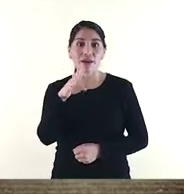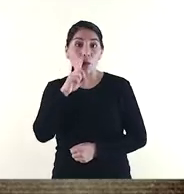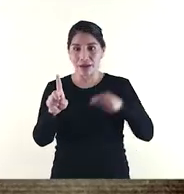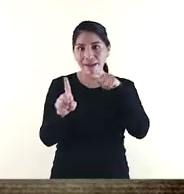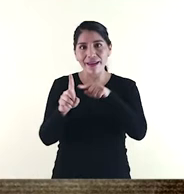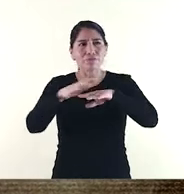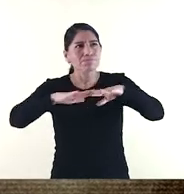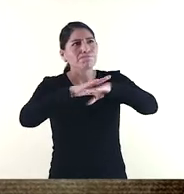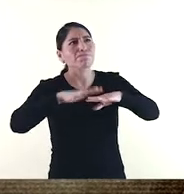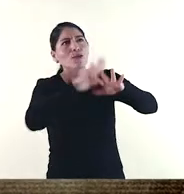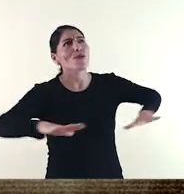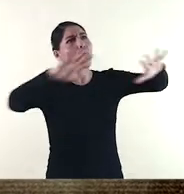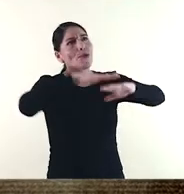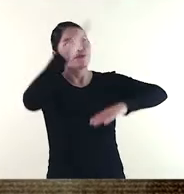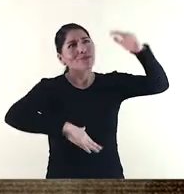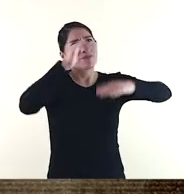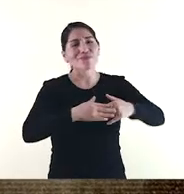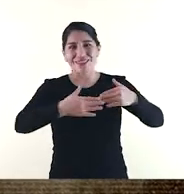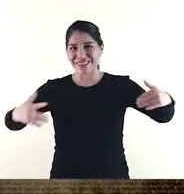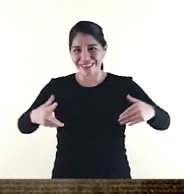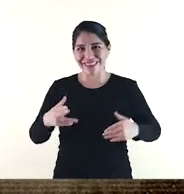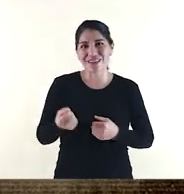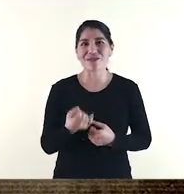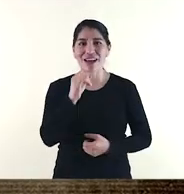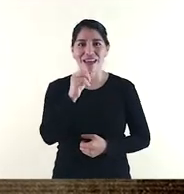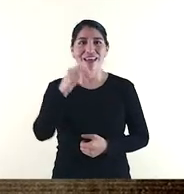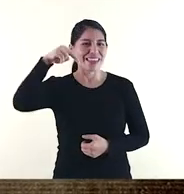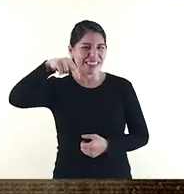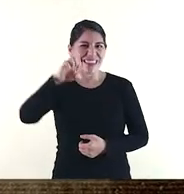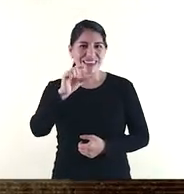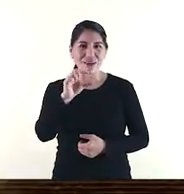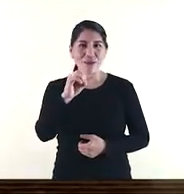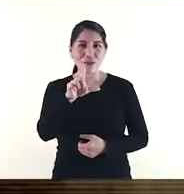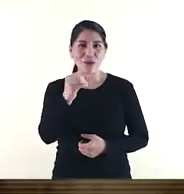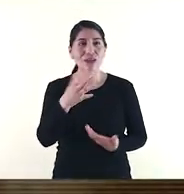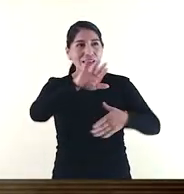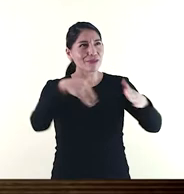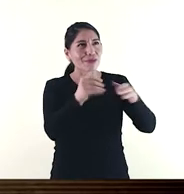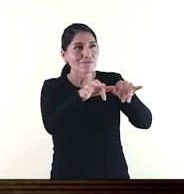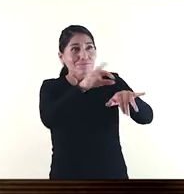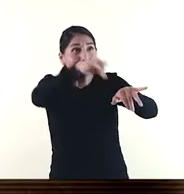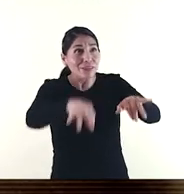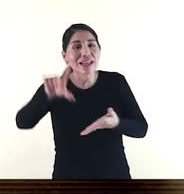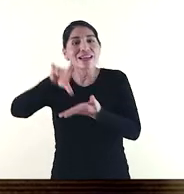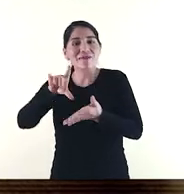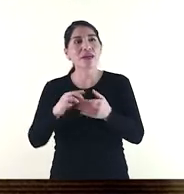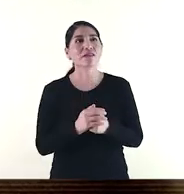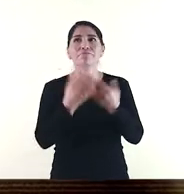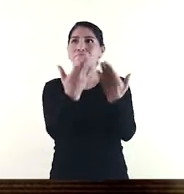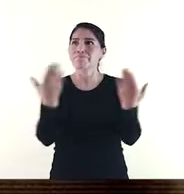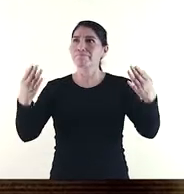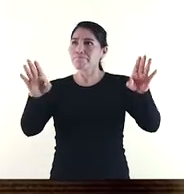Jaxa Malachowski, quien planteó toda la obra y esta fachada que inaugura el estilo neocolonial en la arquitectura limeña. Con una